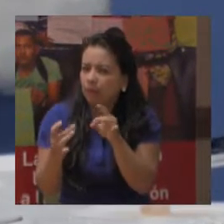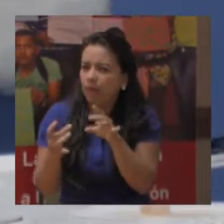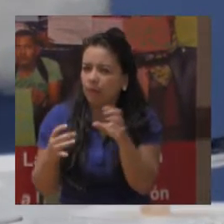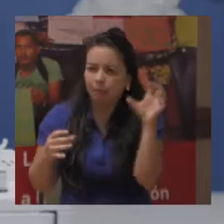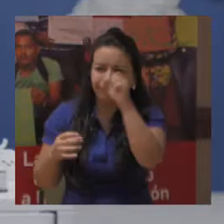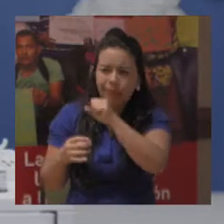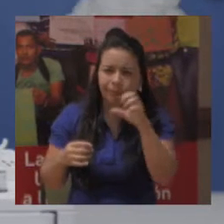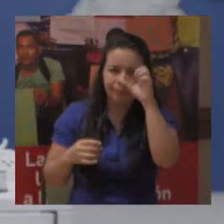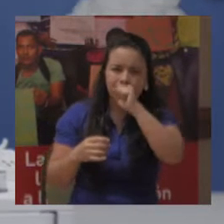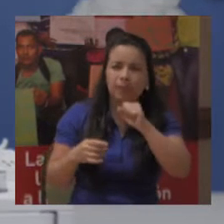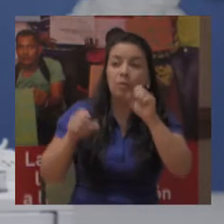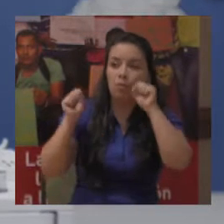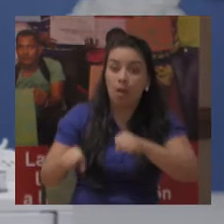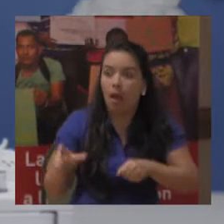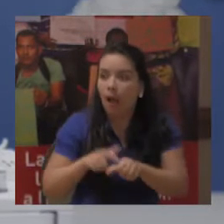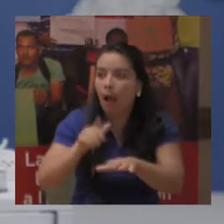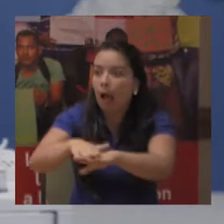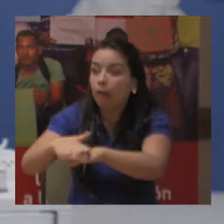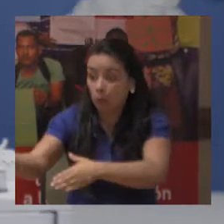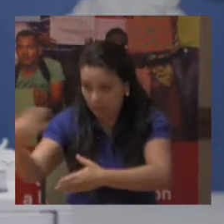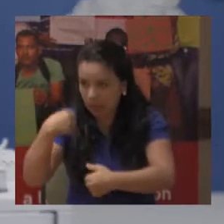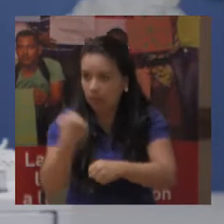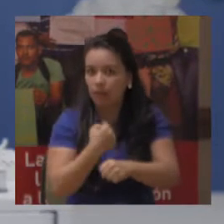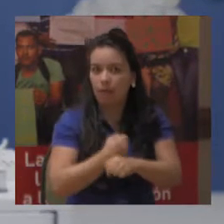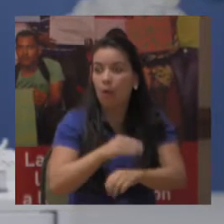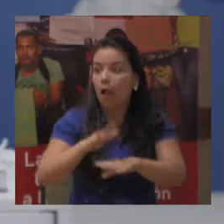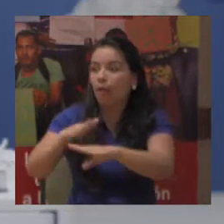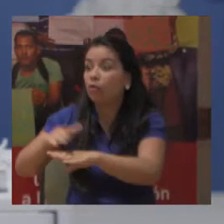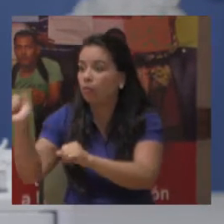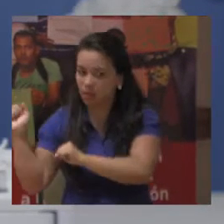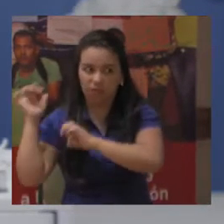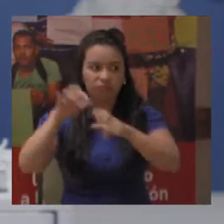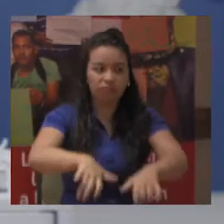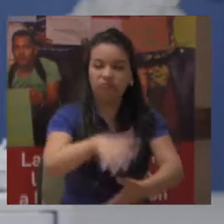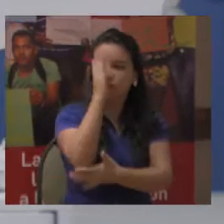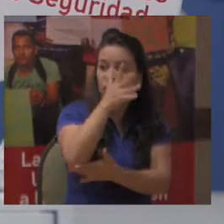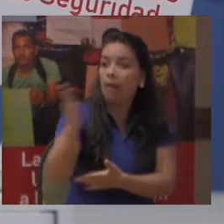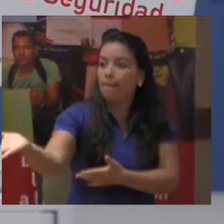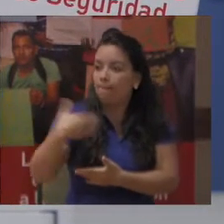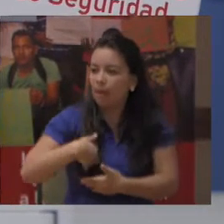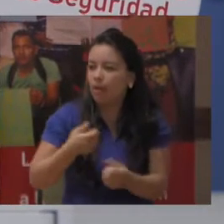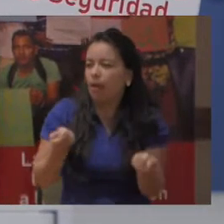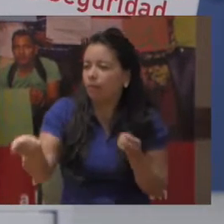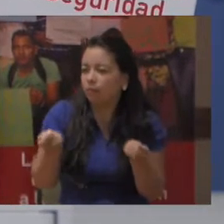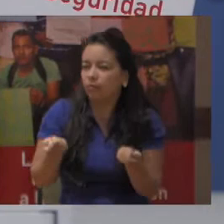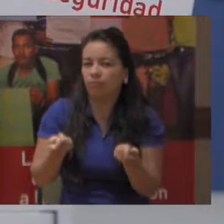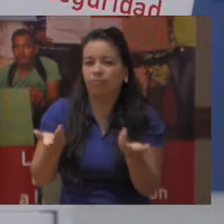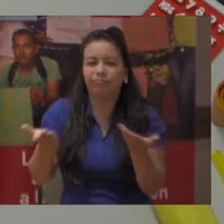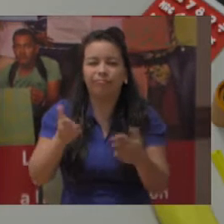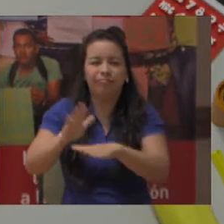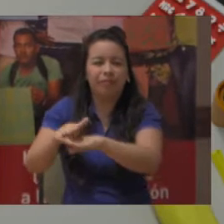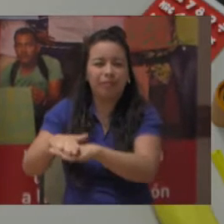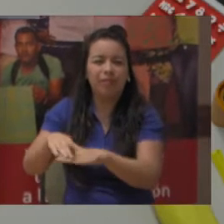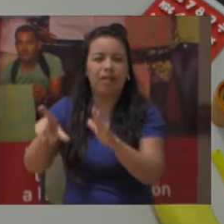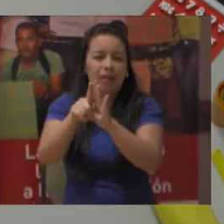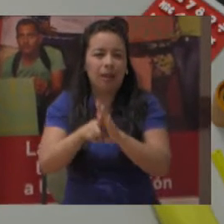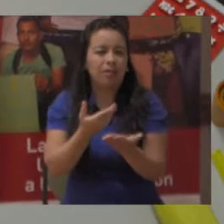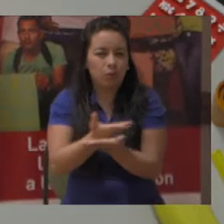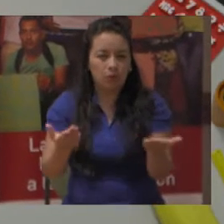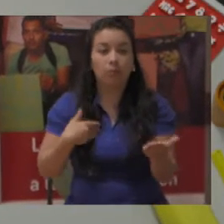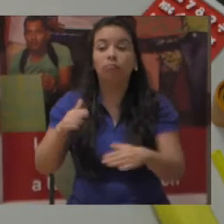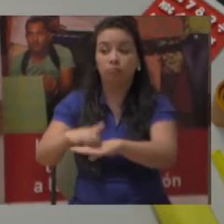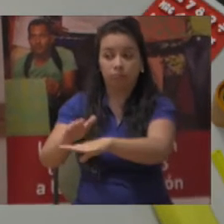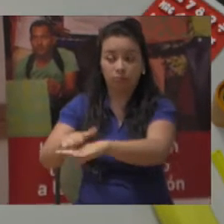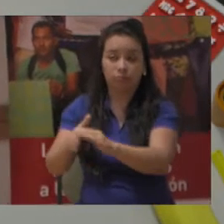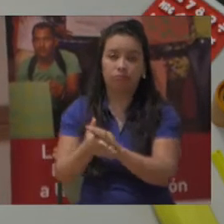ofrecerles acceso a convocatorias, invitaciones a ferias empresariales, asesorías legales o de seguridad. Actualmente,